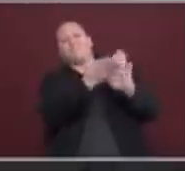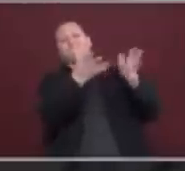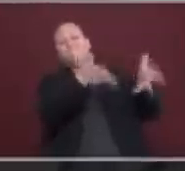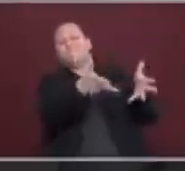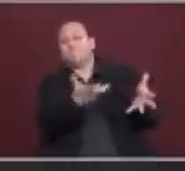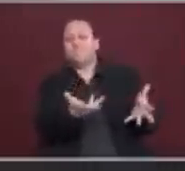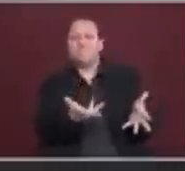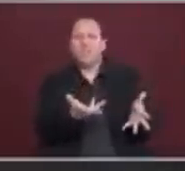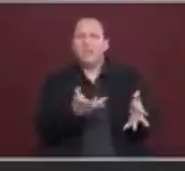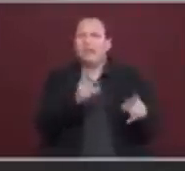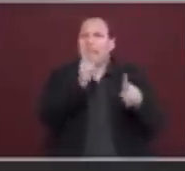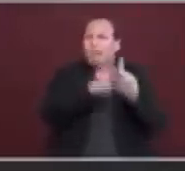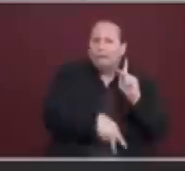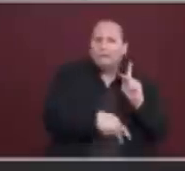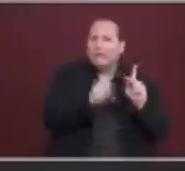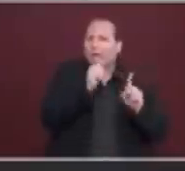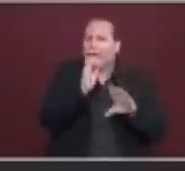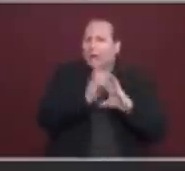inconclusas